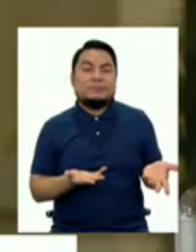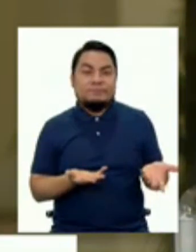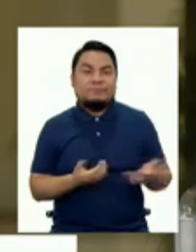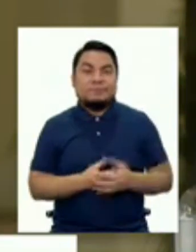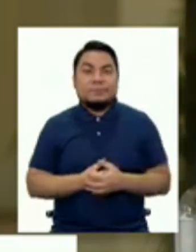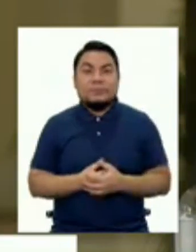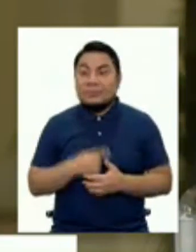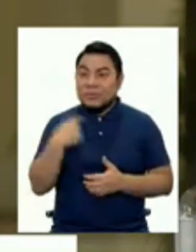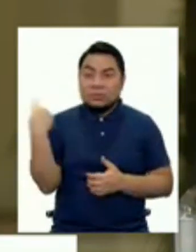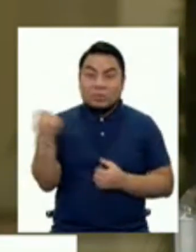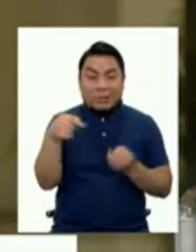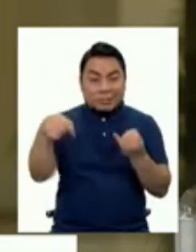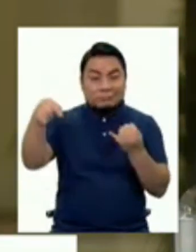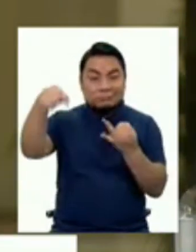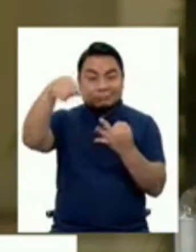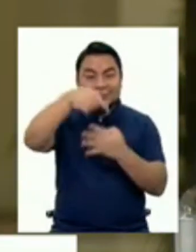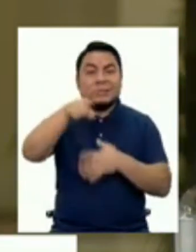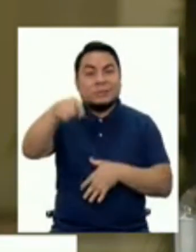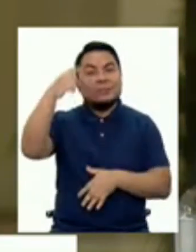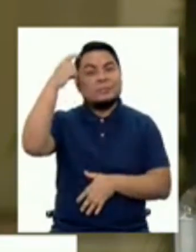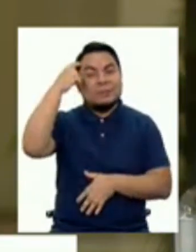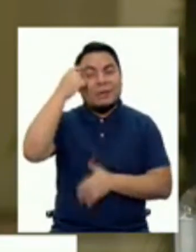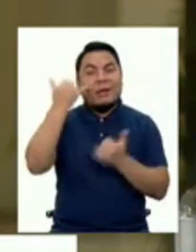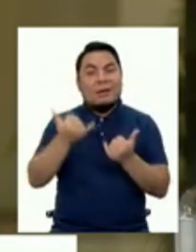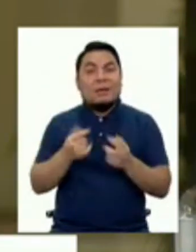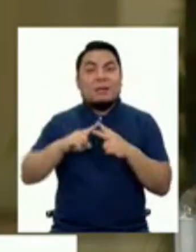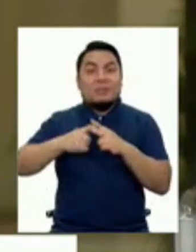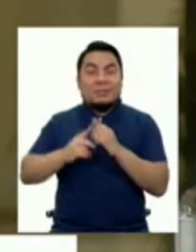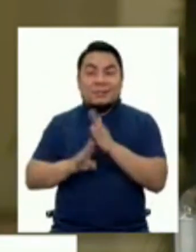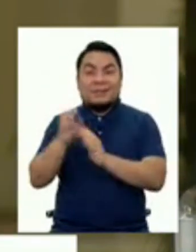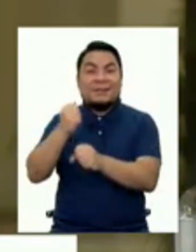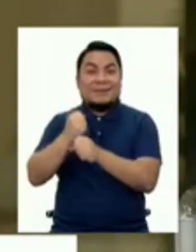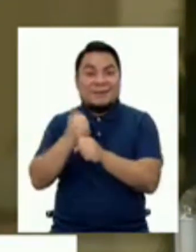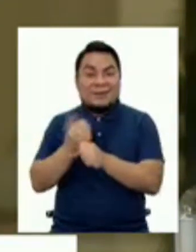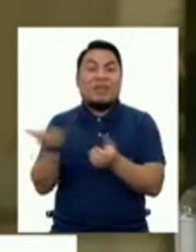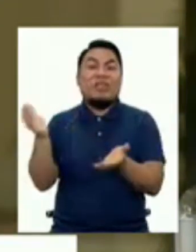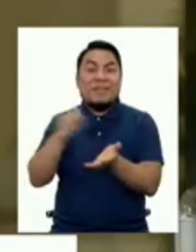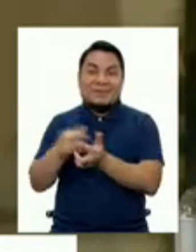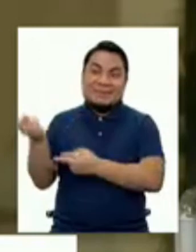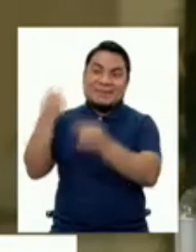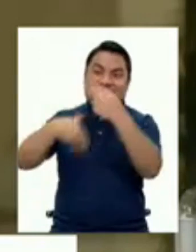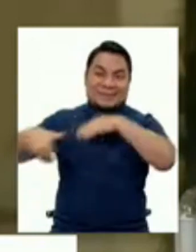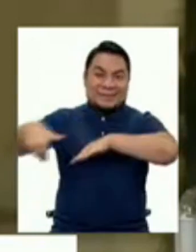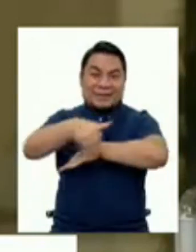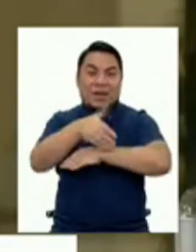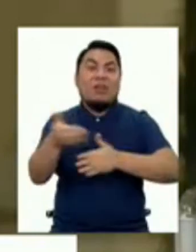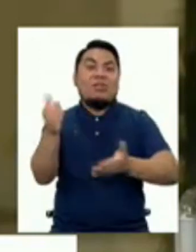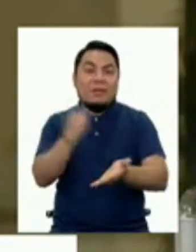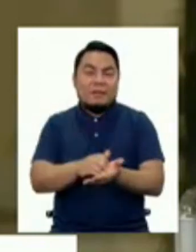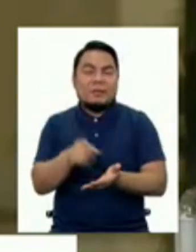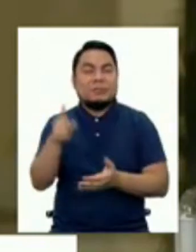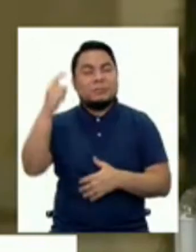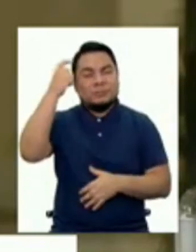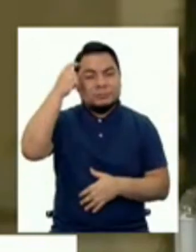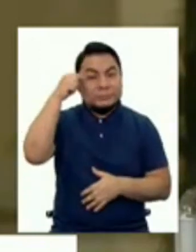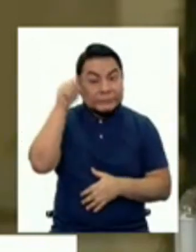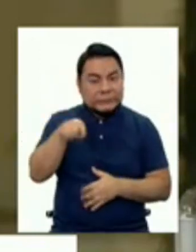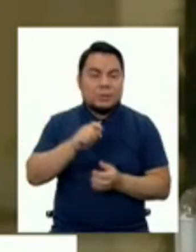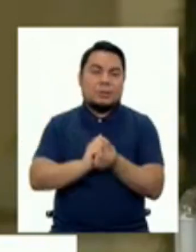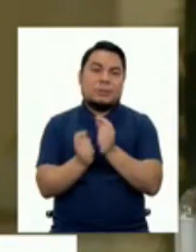O sea, todo eso debemos considerar en el reinicio de actividades. O sea, porque si